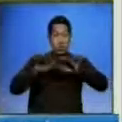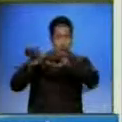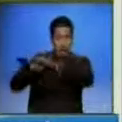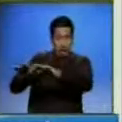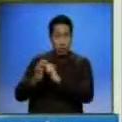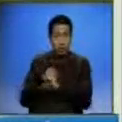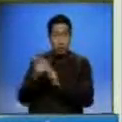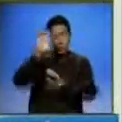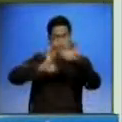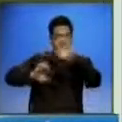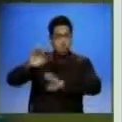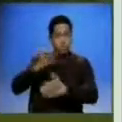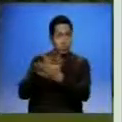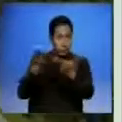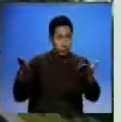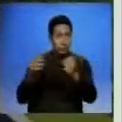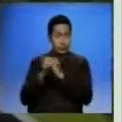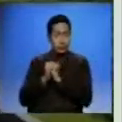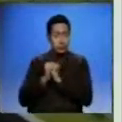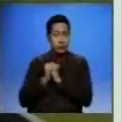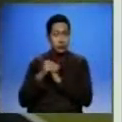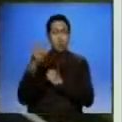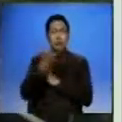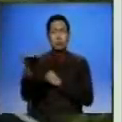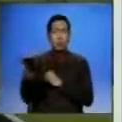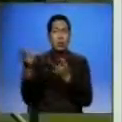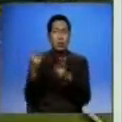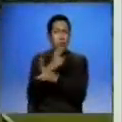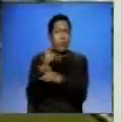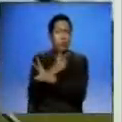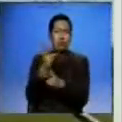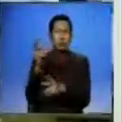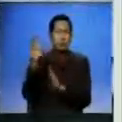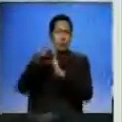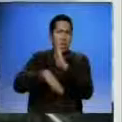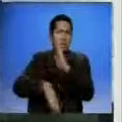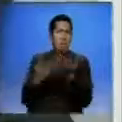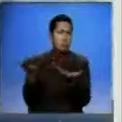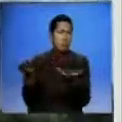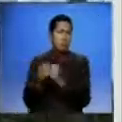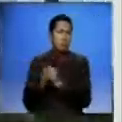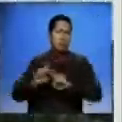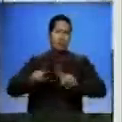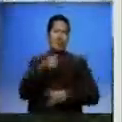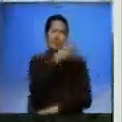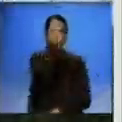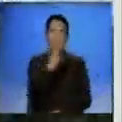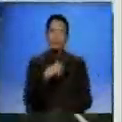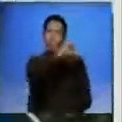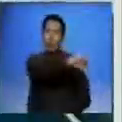según el estudio de Guasamda, hay menor impacto. Emilio Zamora, Gama Noticias.